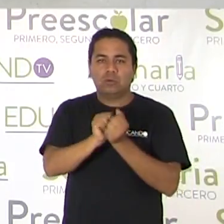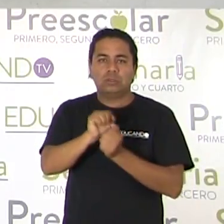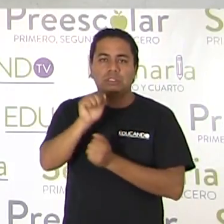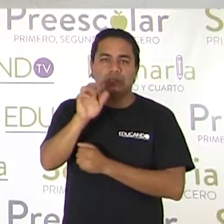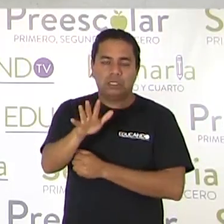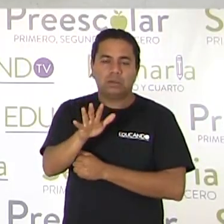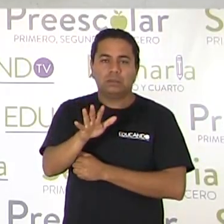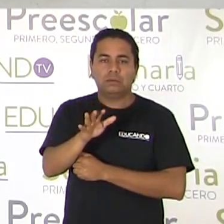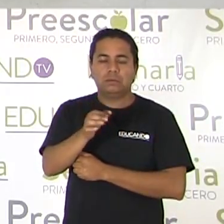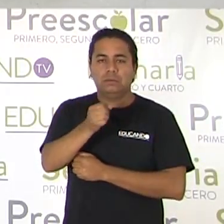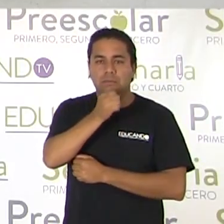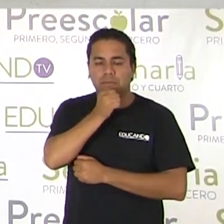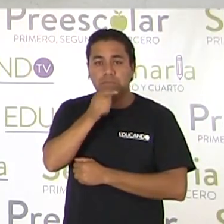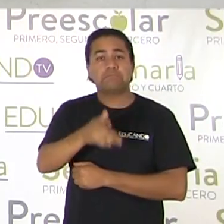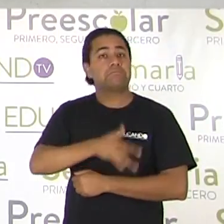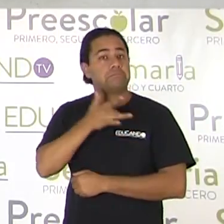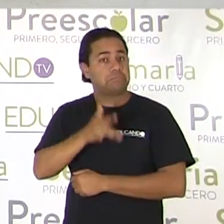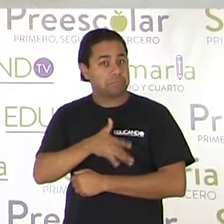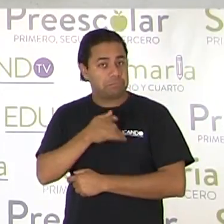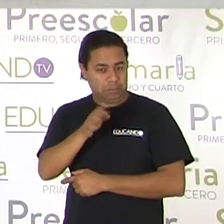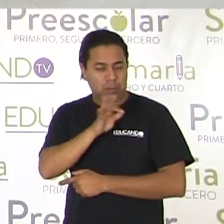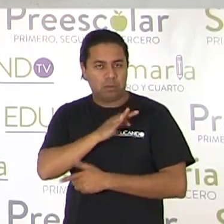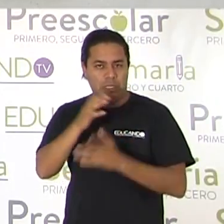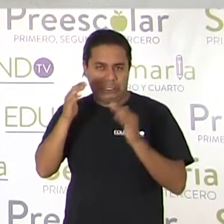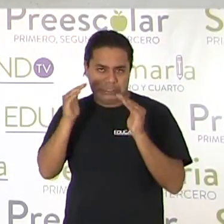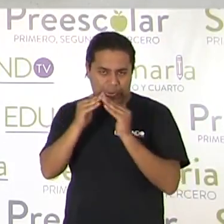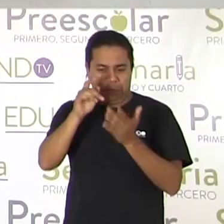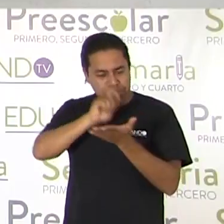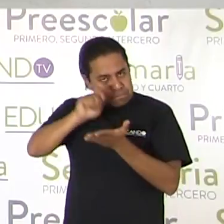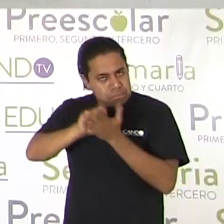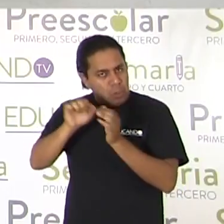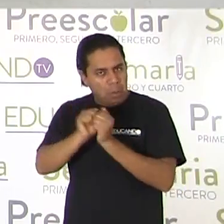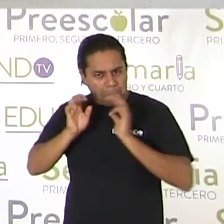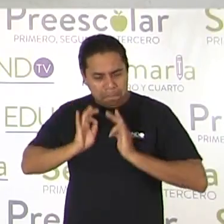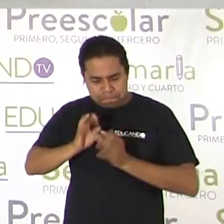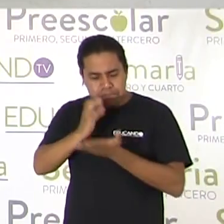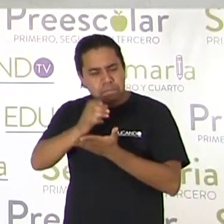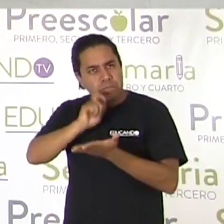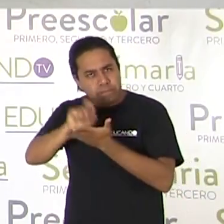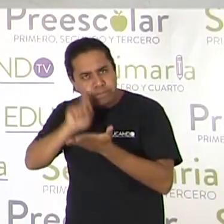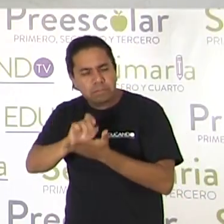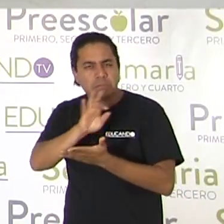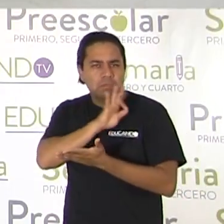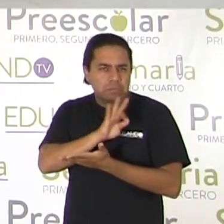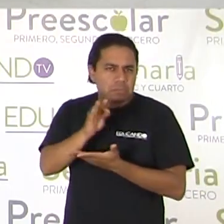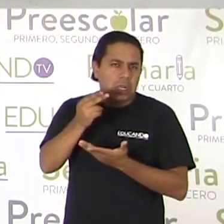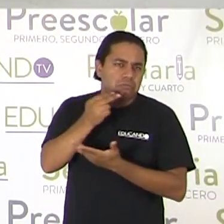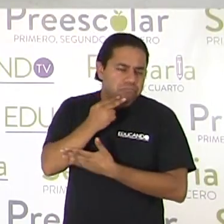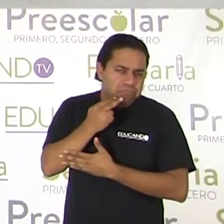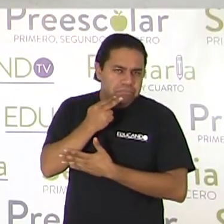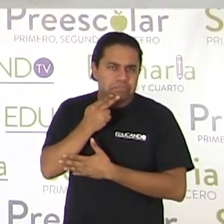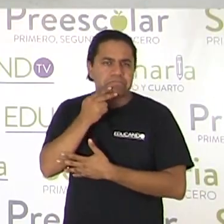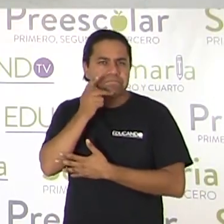segundos. ¿Qué te parece? Puedes desarrollarlo en casa de manera tranquila, utilizando ya